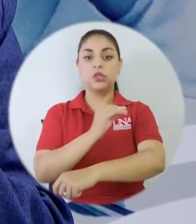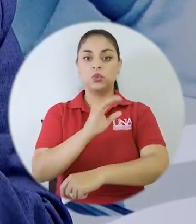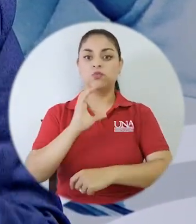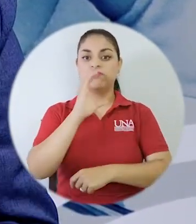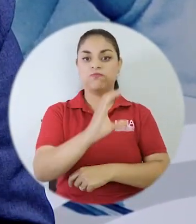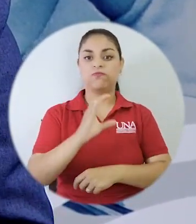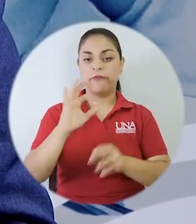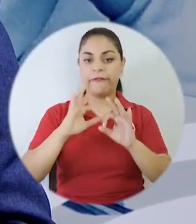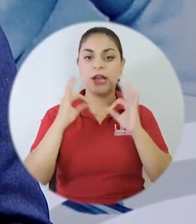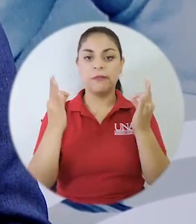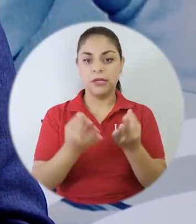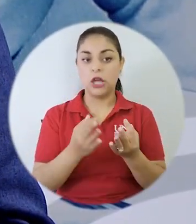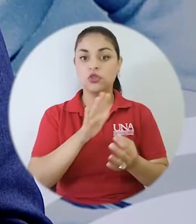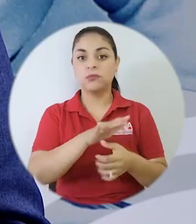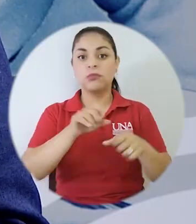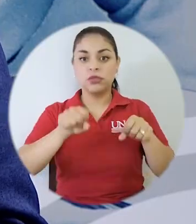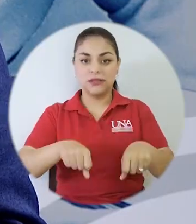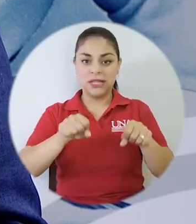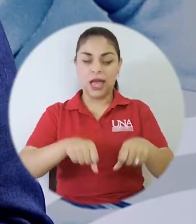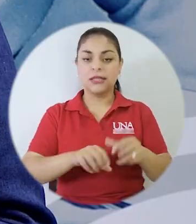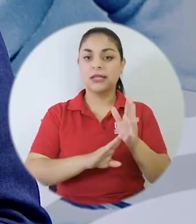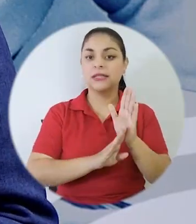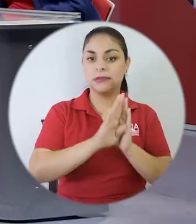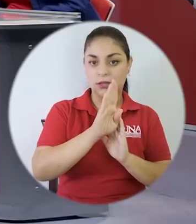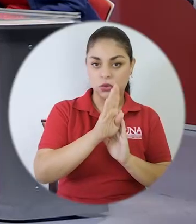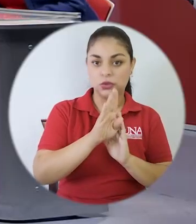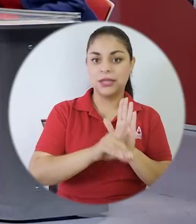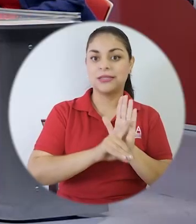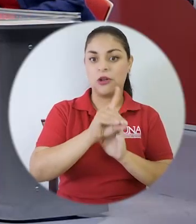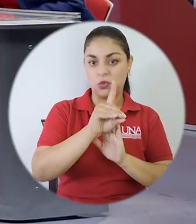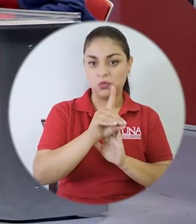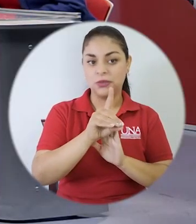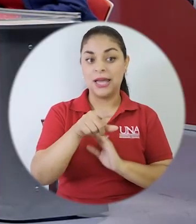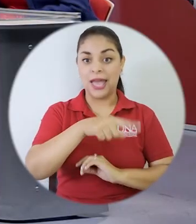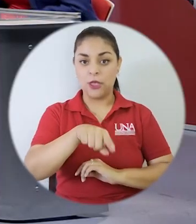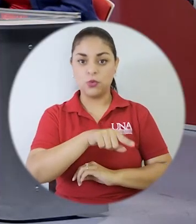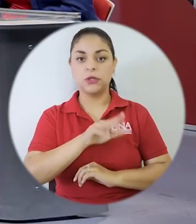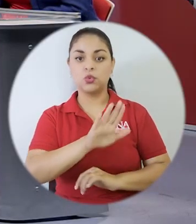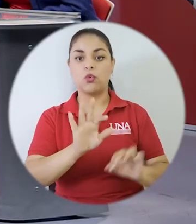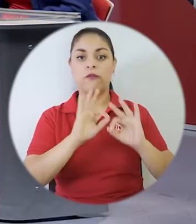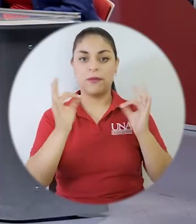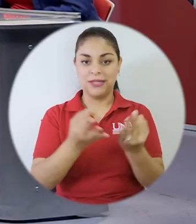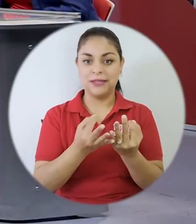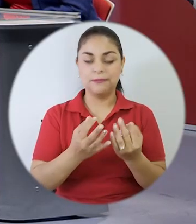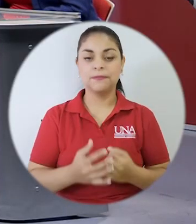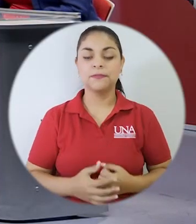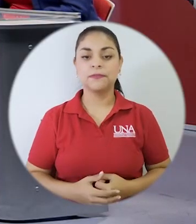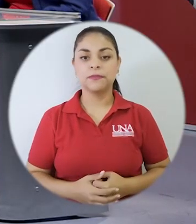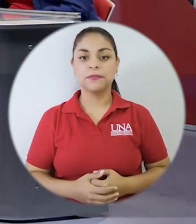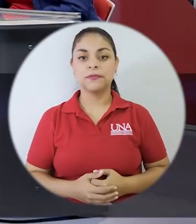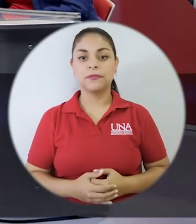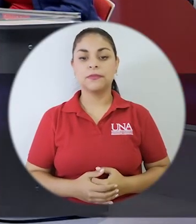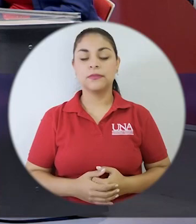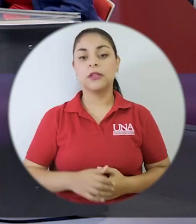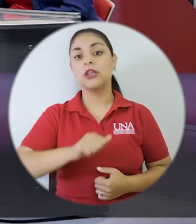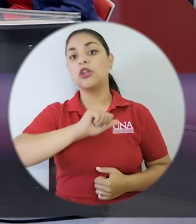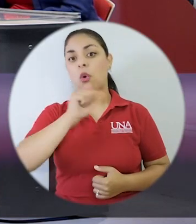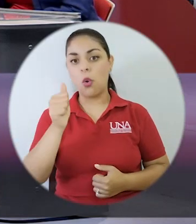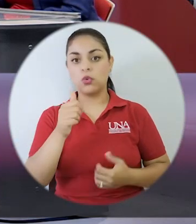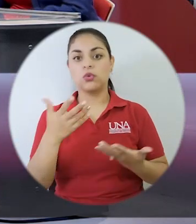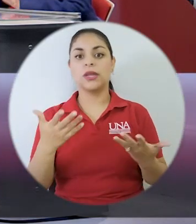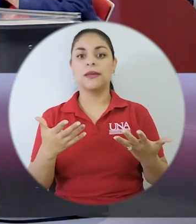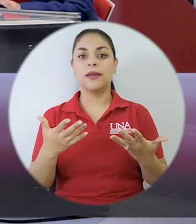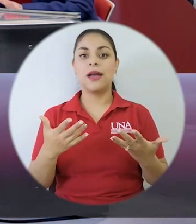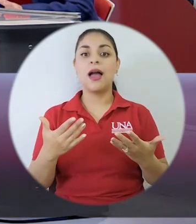de sus familias. Ese es un elemento. Sus posibilidades de crecimiento. Claro, sus posibilidades de desarrollo de ellos y sus familias. Exacto. Y el otro